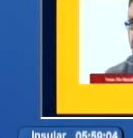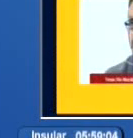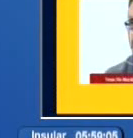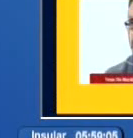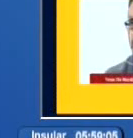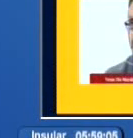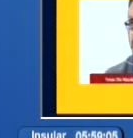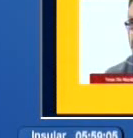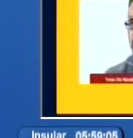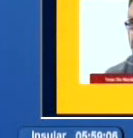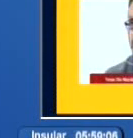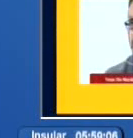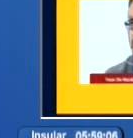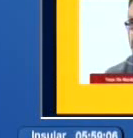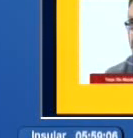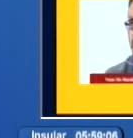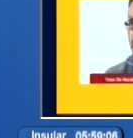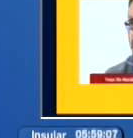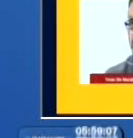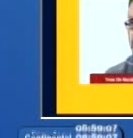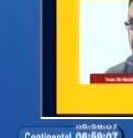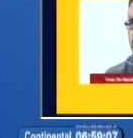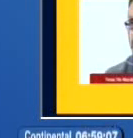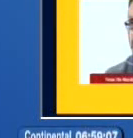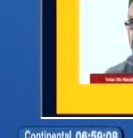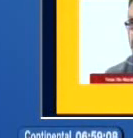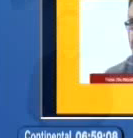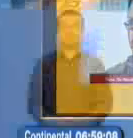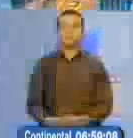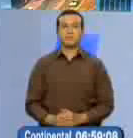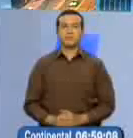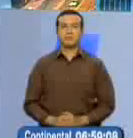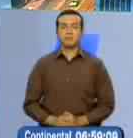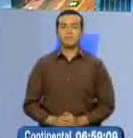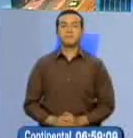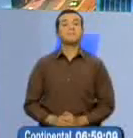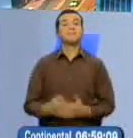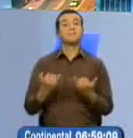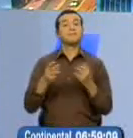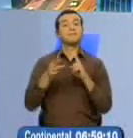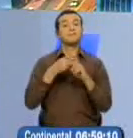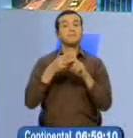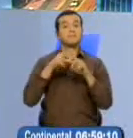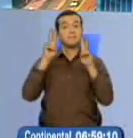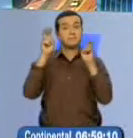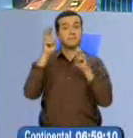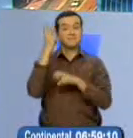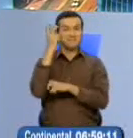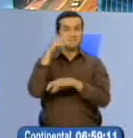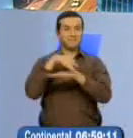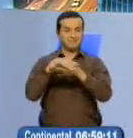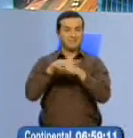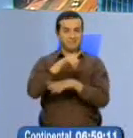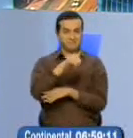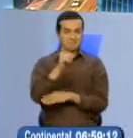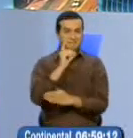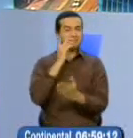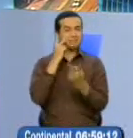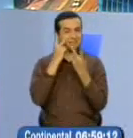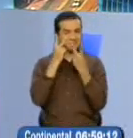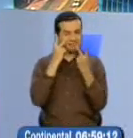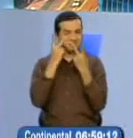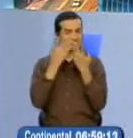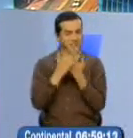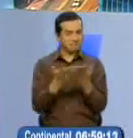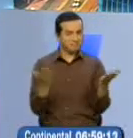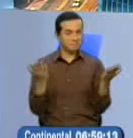estaremos hablando de otro tema de interés que tiene que ver con las redes sociales y este narcisismo electrónico, así que no se pierda esta cita que tenemos al